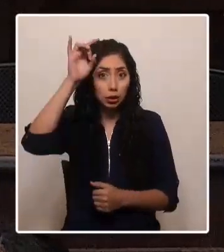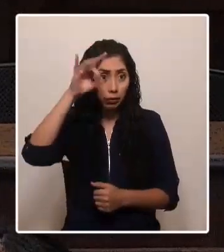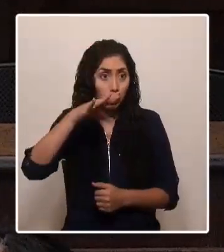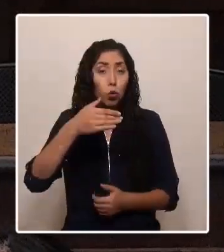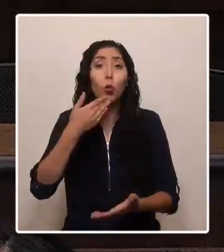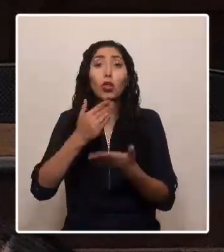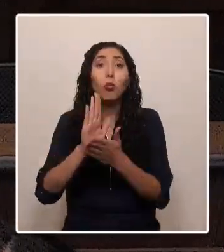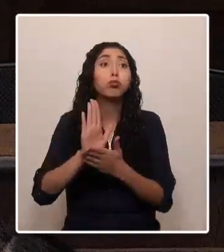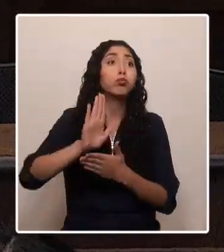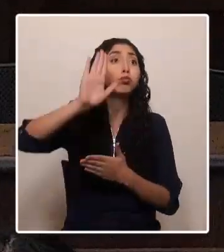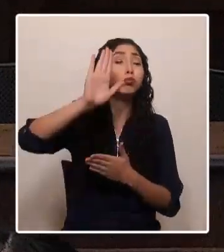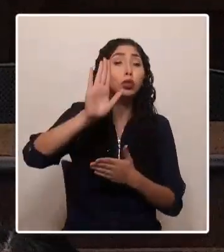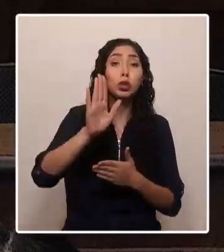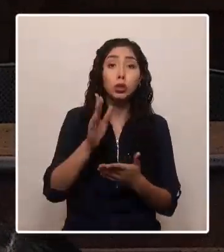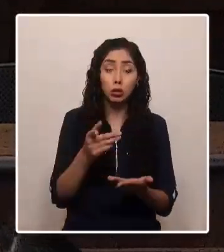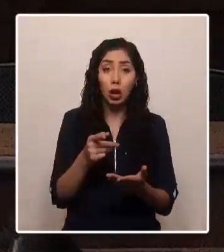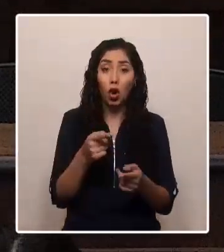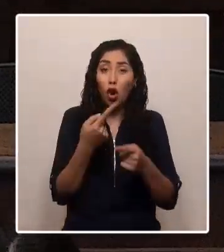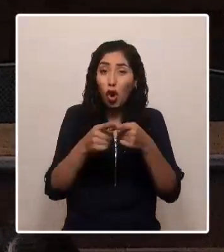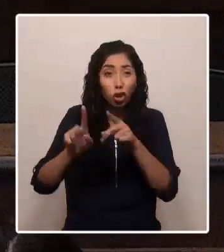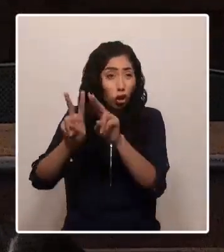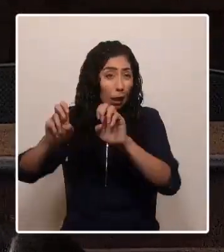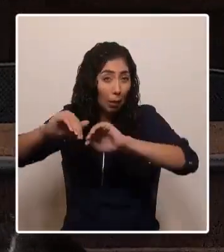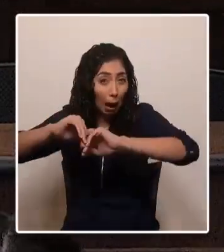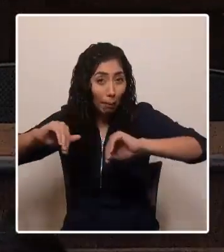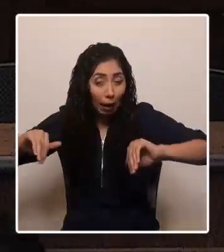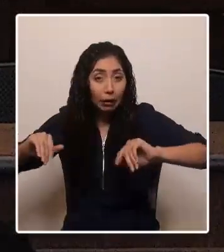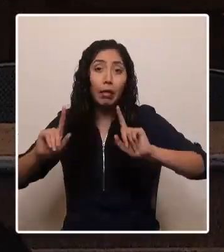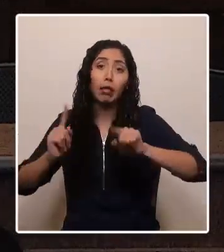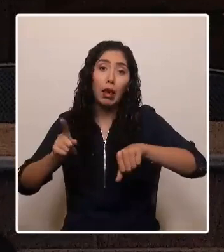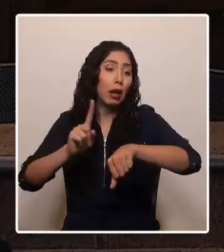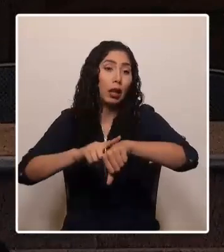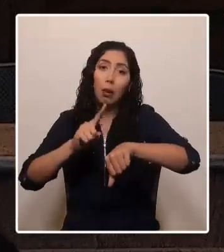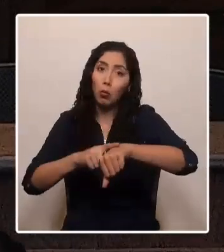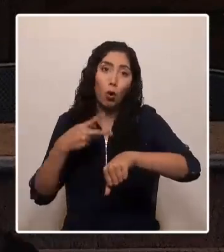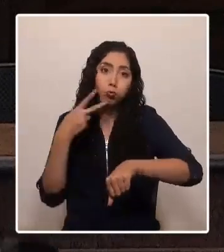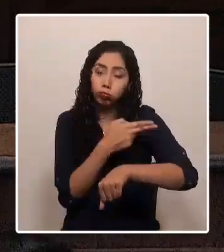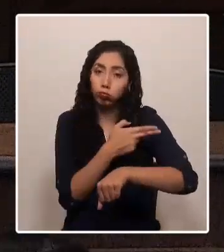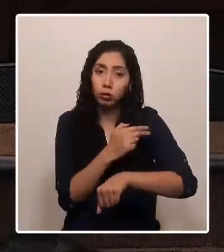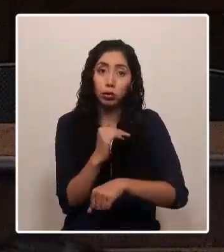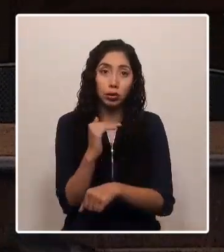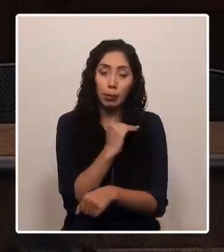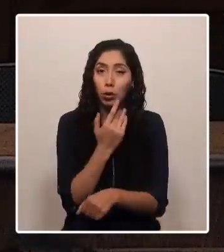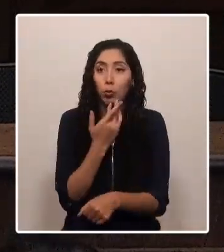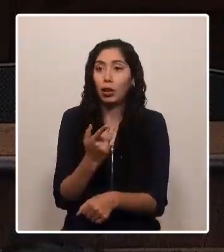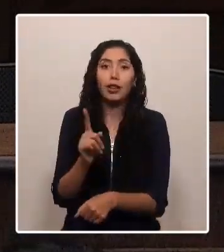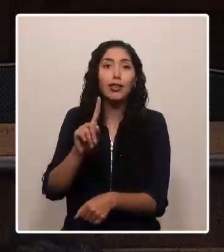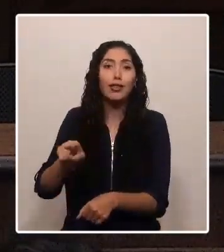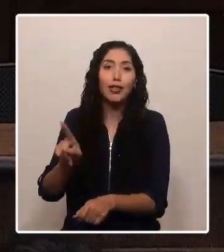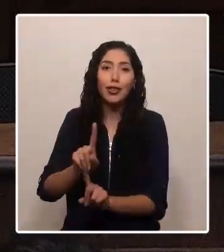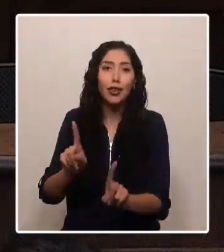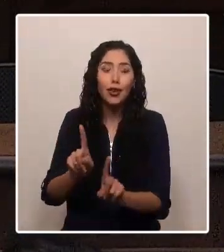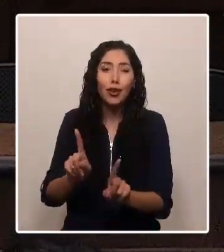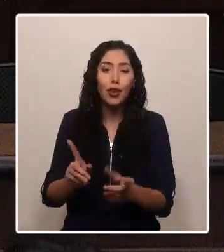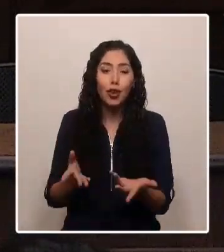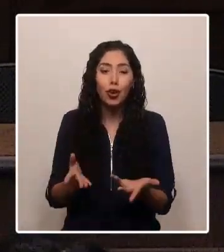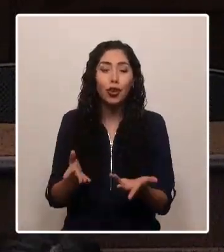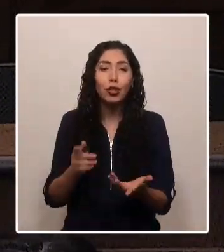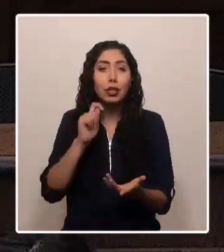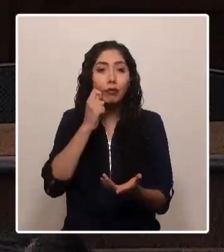relación con algún punto de la misma, se termine el uso del tiempo por impertinencia. Gracias, señor